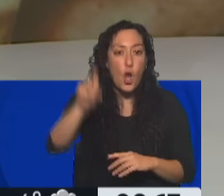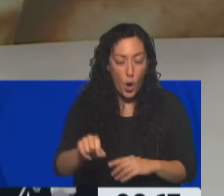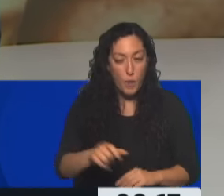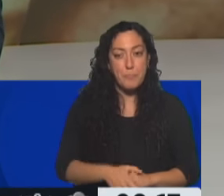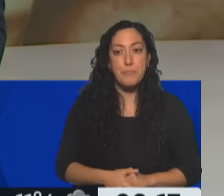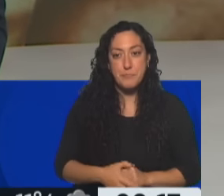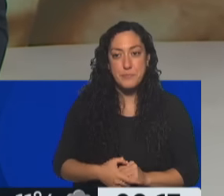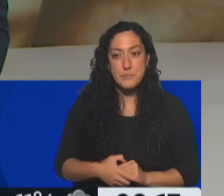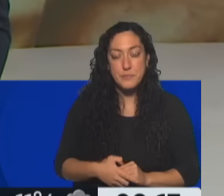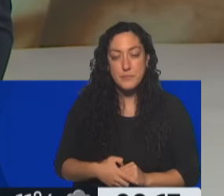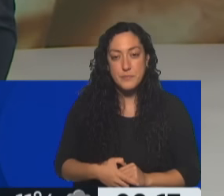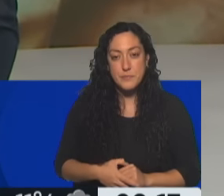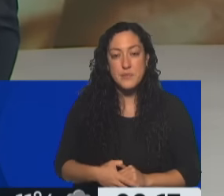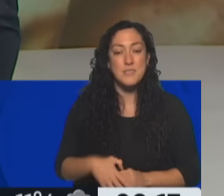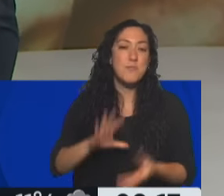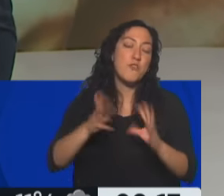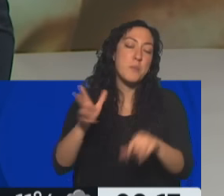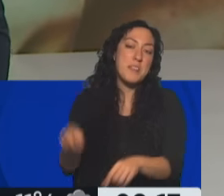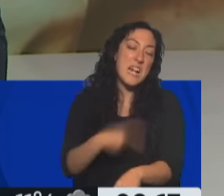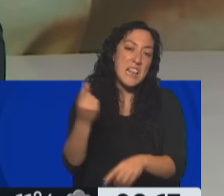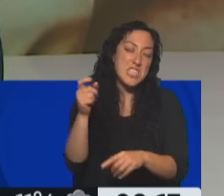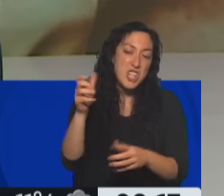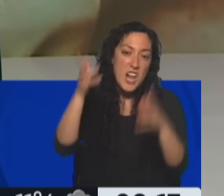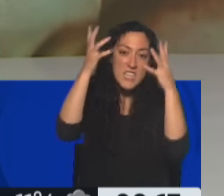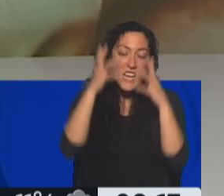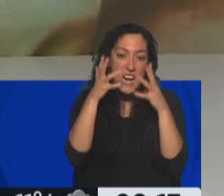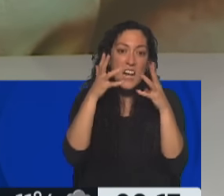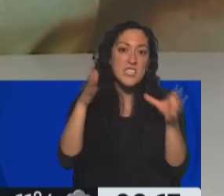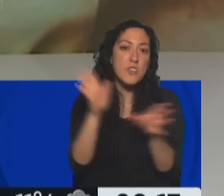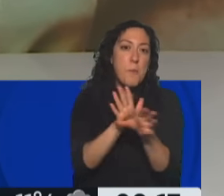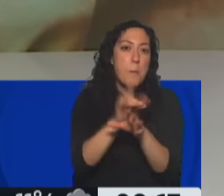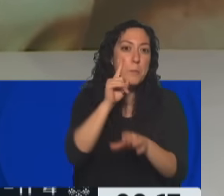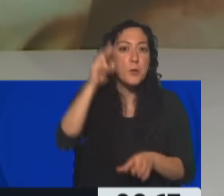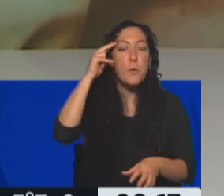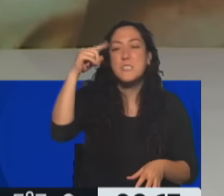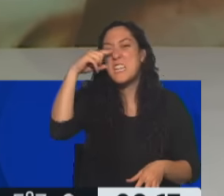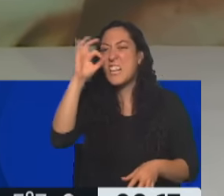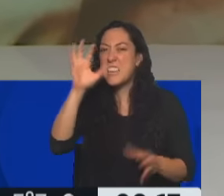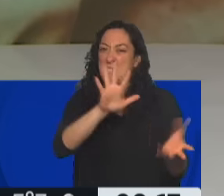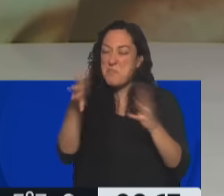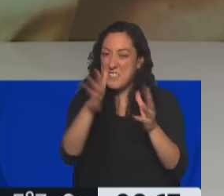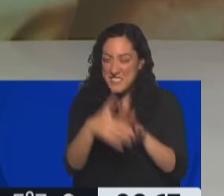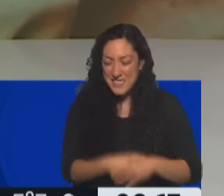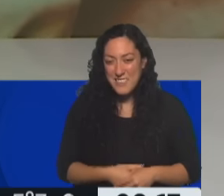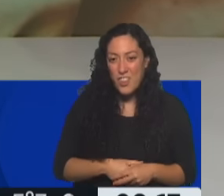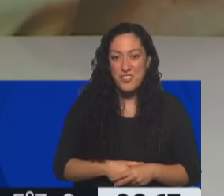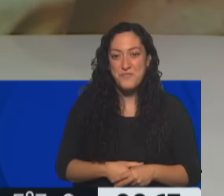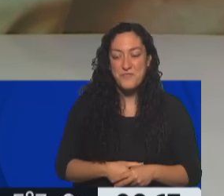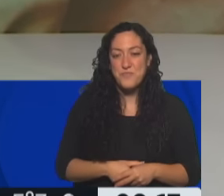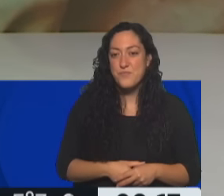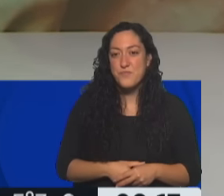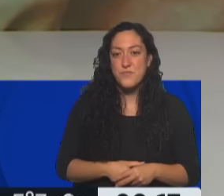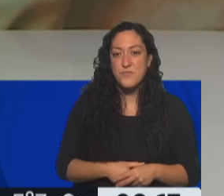es tradicional, un casco muy, muy, muy de los 70, pero con la